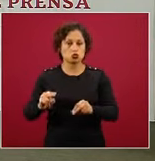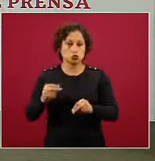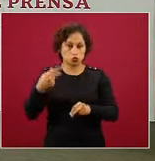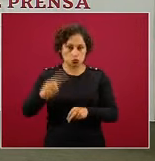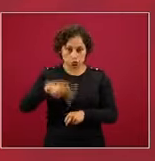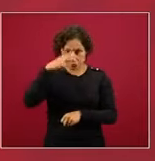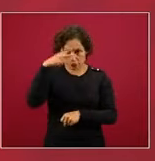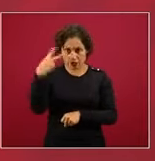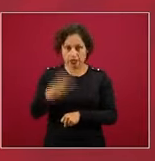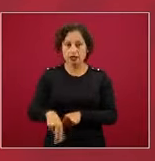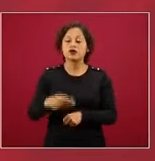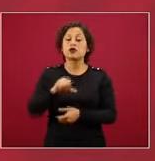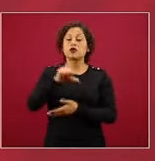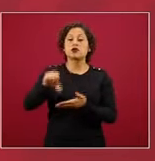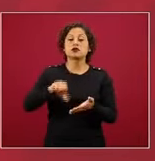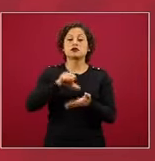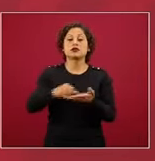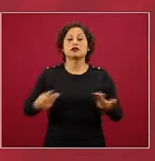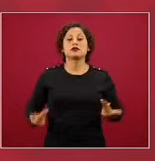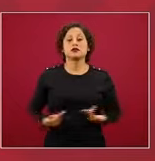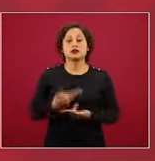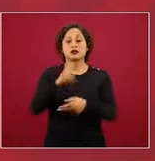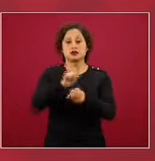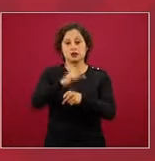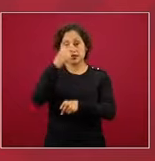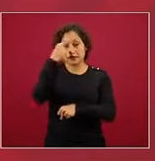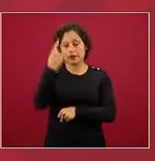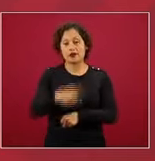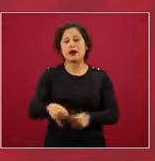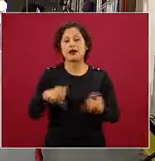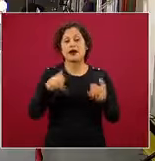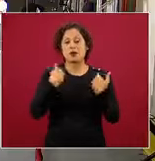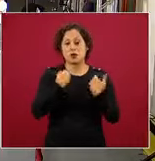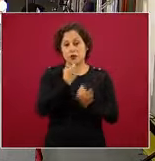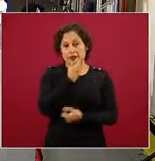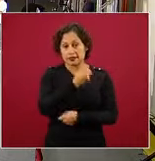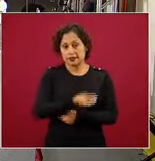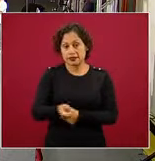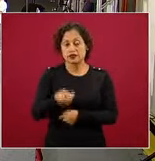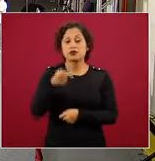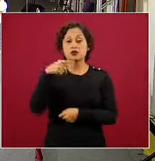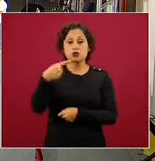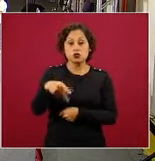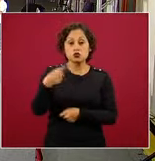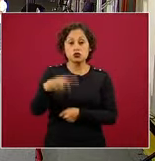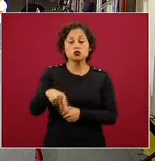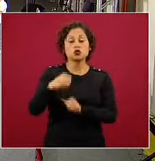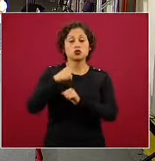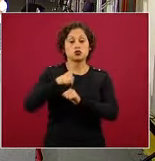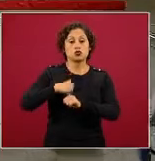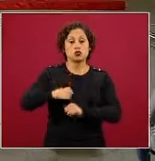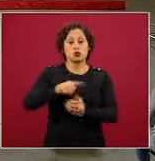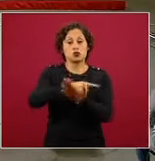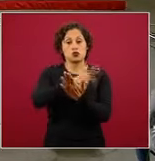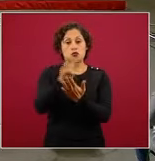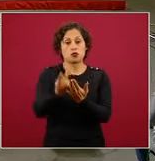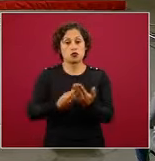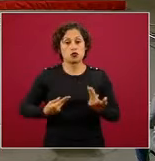para la Infancia y la Adolescencia, que en su momento es la que lleva a cabo el Programa Nacional, o tiene a su cargo el Programa Nacional